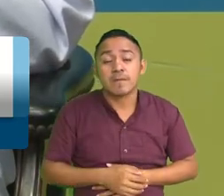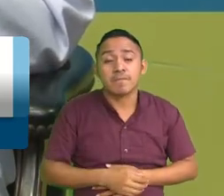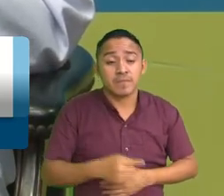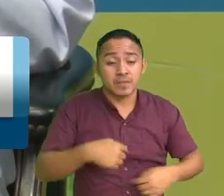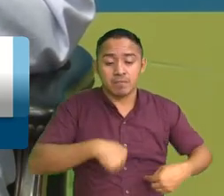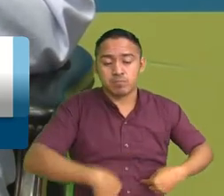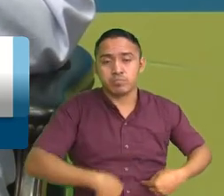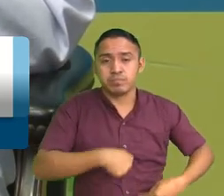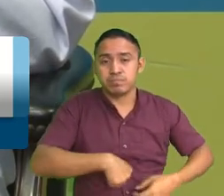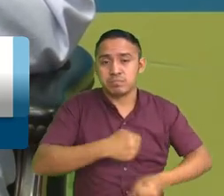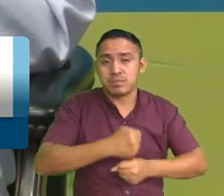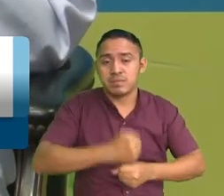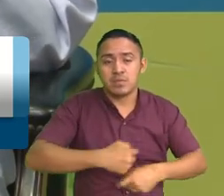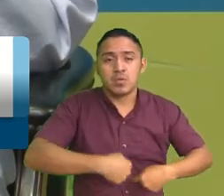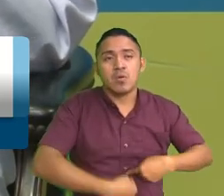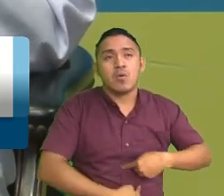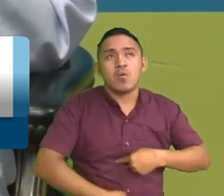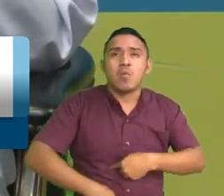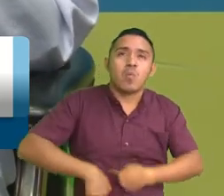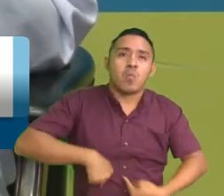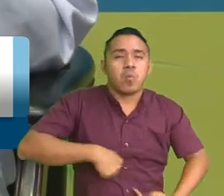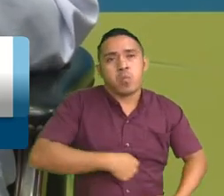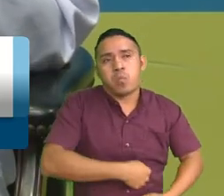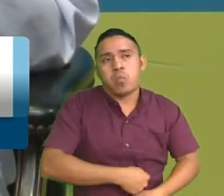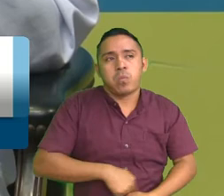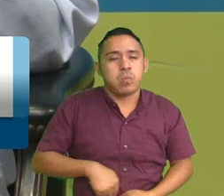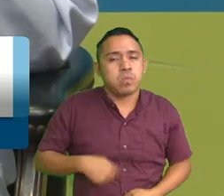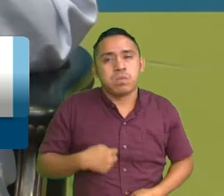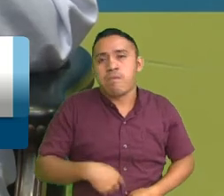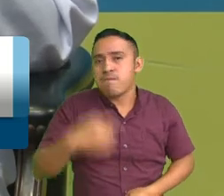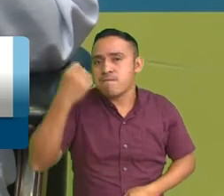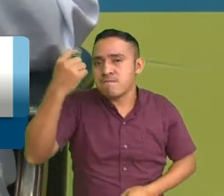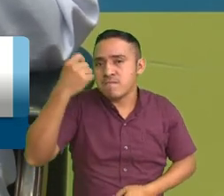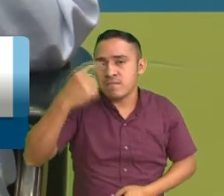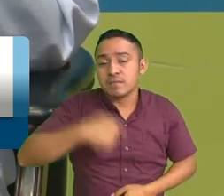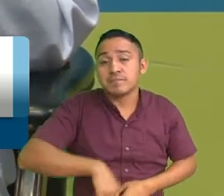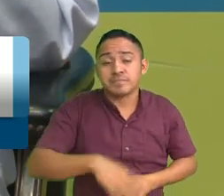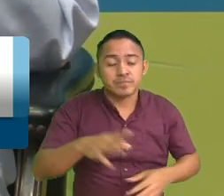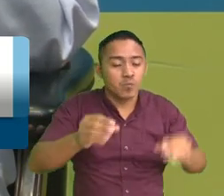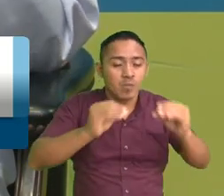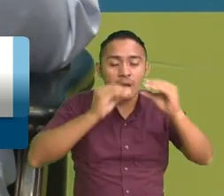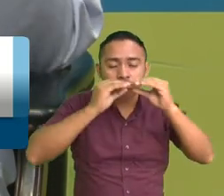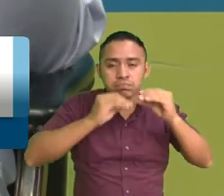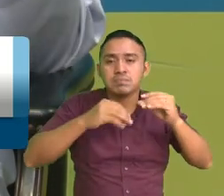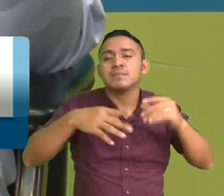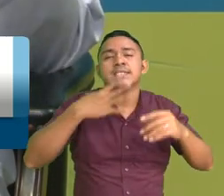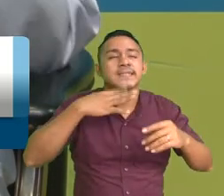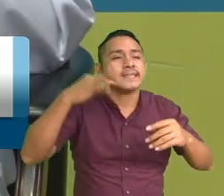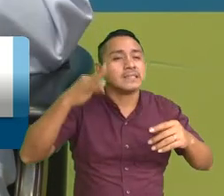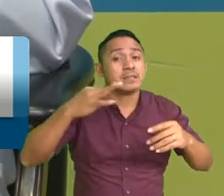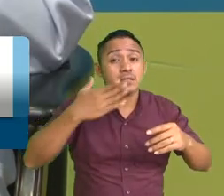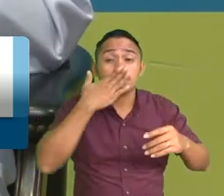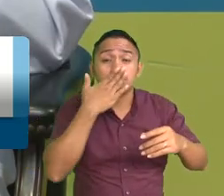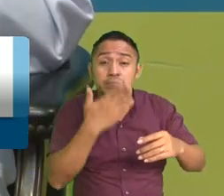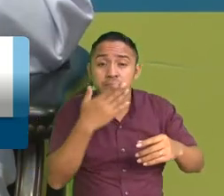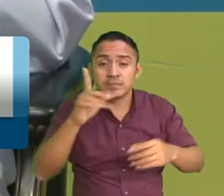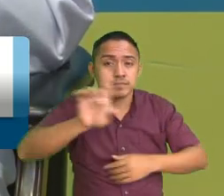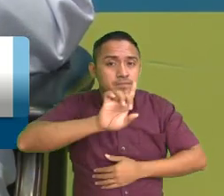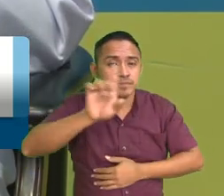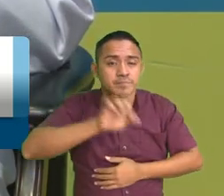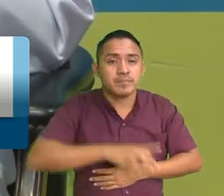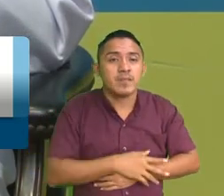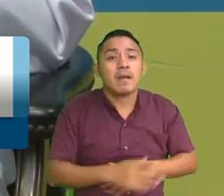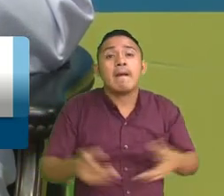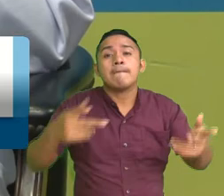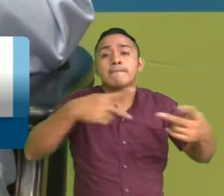hacer. Por muy sabroso que sea para ellos, o sea, no es sano para su higiene, ¿verdad? Mucho más si tienes